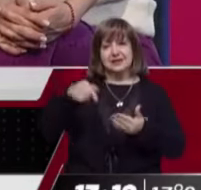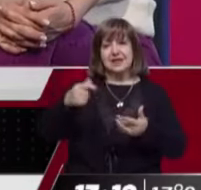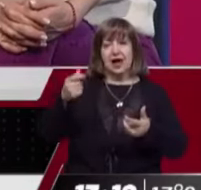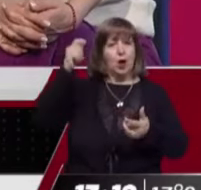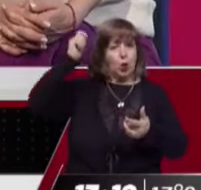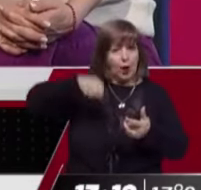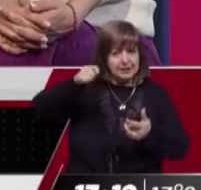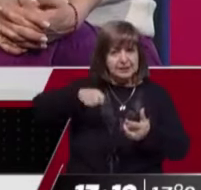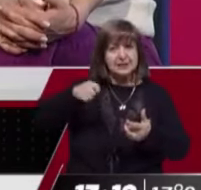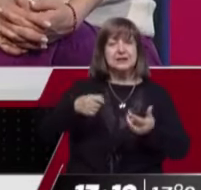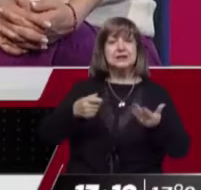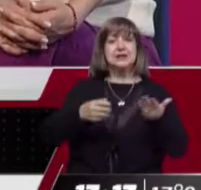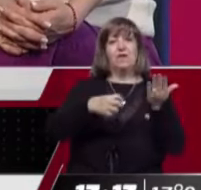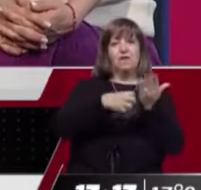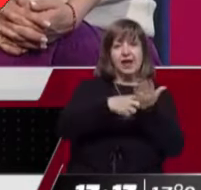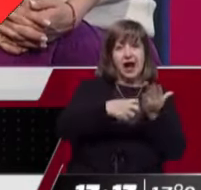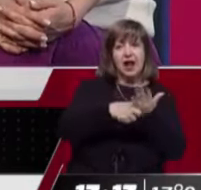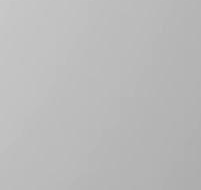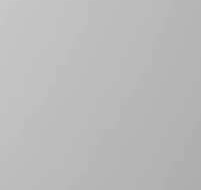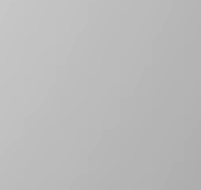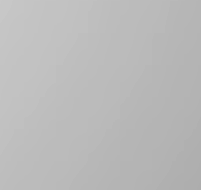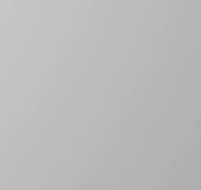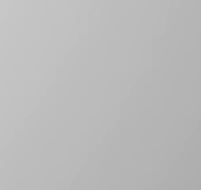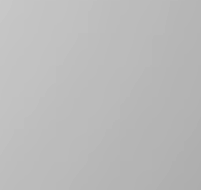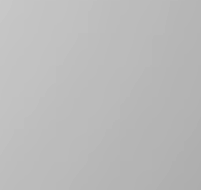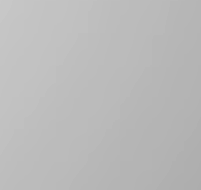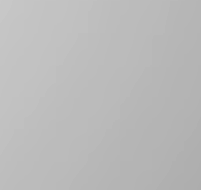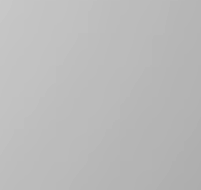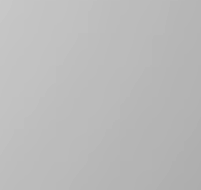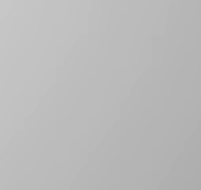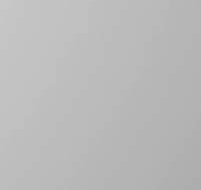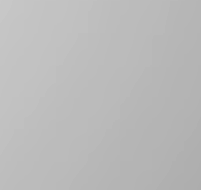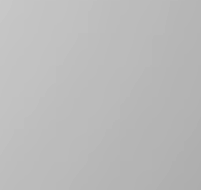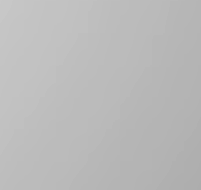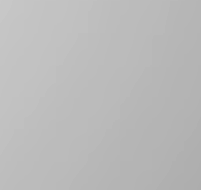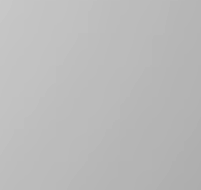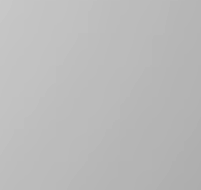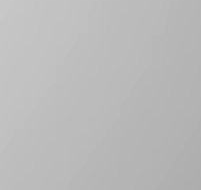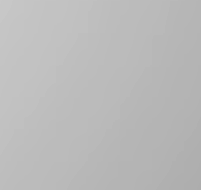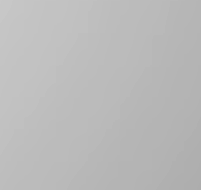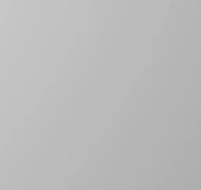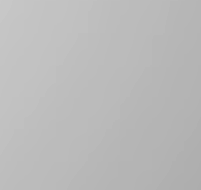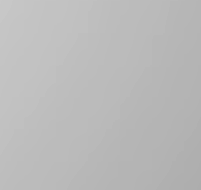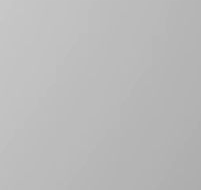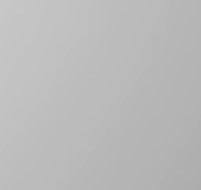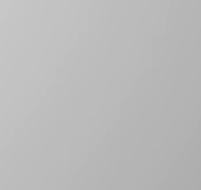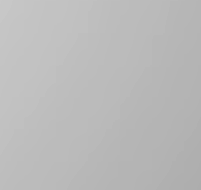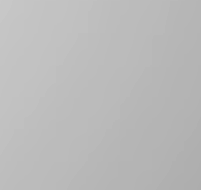futuro del humorista, si seguirá en la cárcel o obtendrá una prisión domiciliaria o la liberación, como pide aquí el abogado.